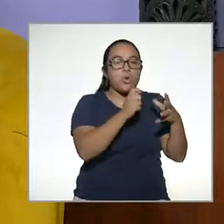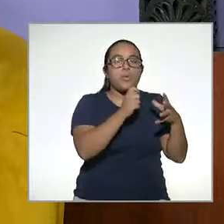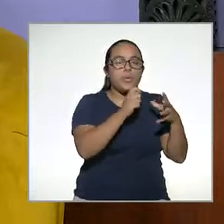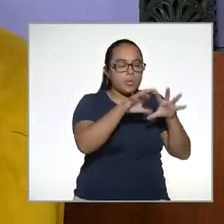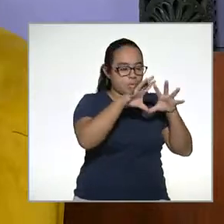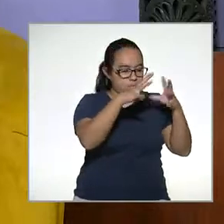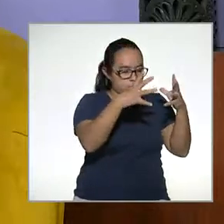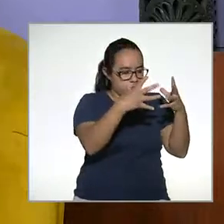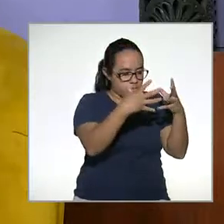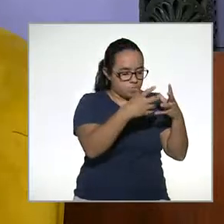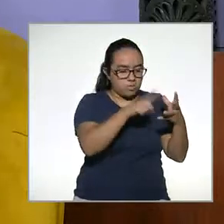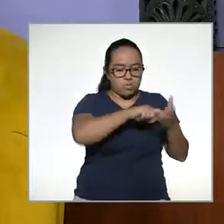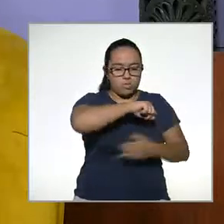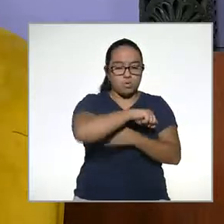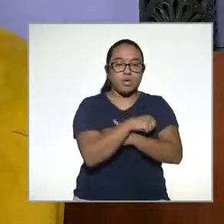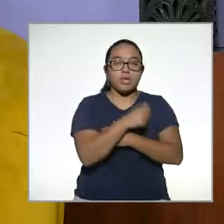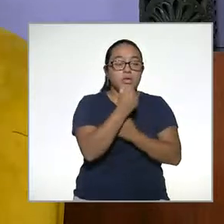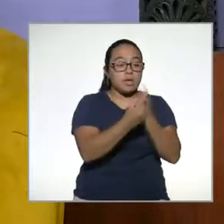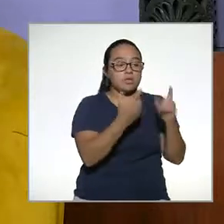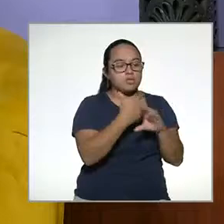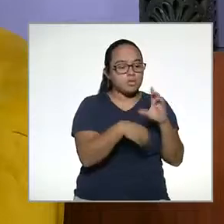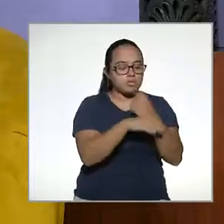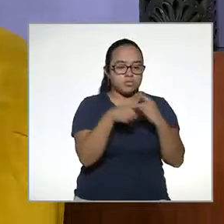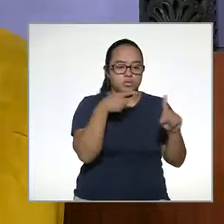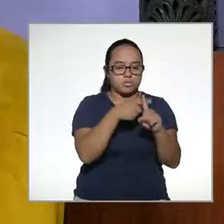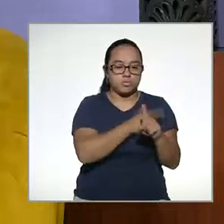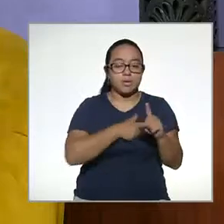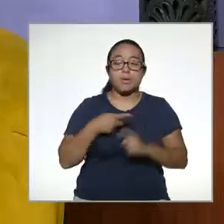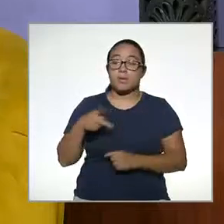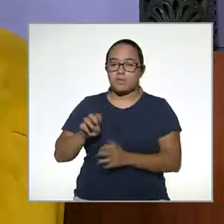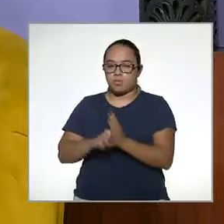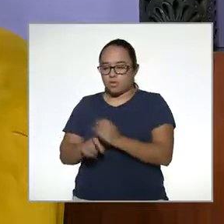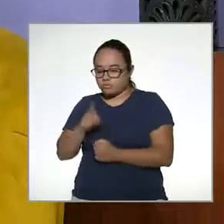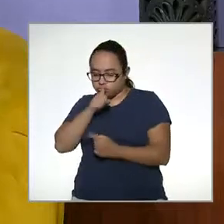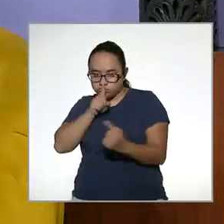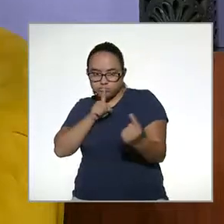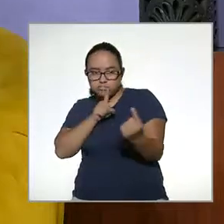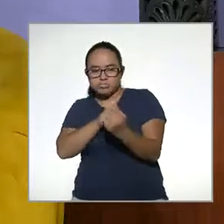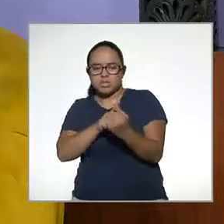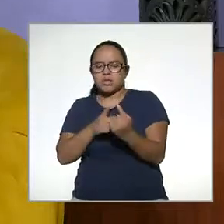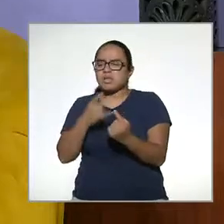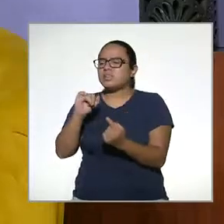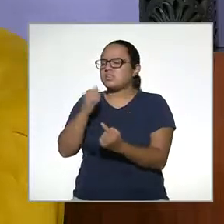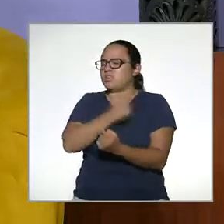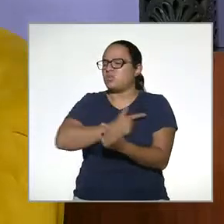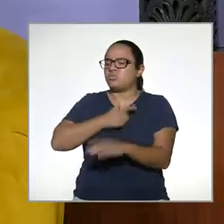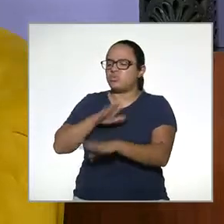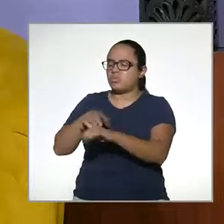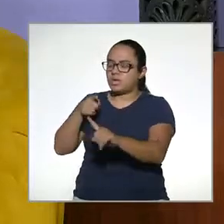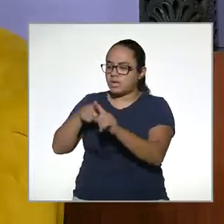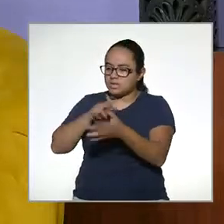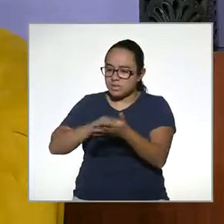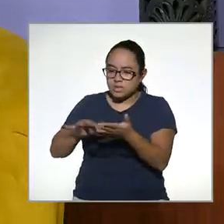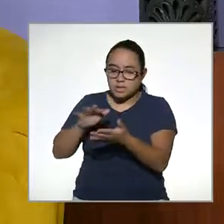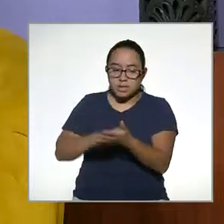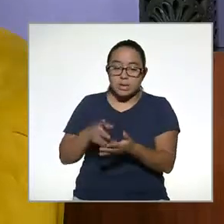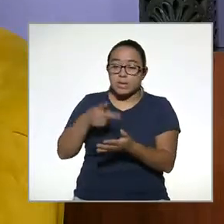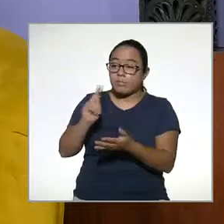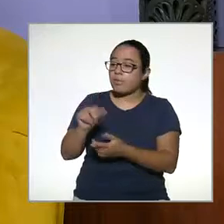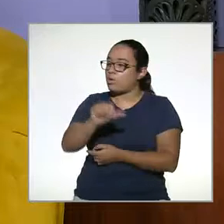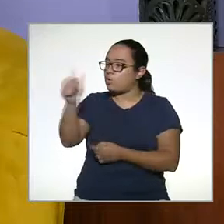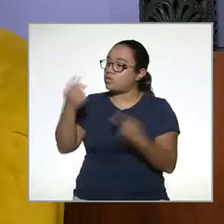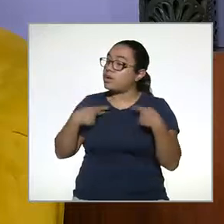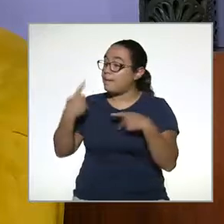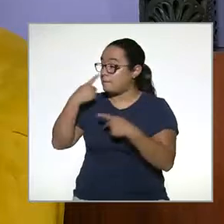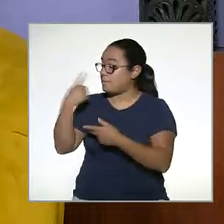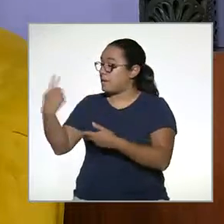eventualmente, únicamente relacionado con ciertos objetos específicos. El introvertido podrá tener un gusto por la lectura, lo decían hace rato, pero esa lectura la comparte con otro.